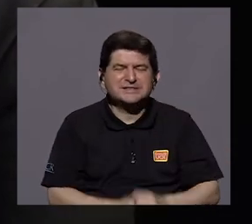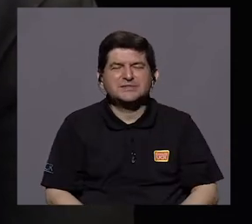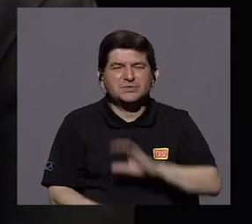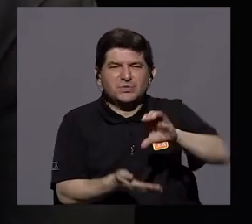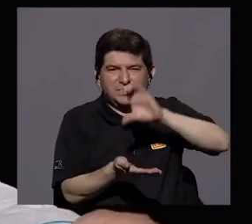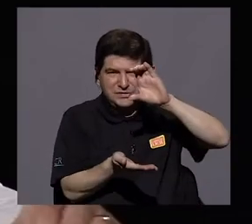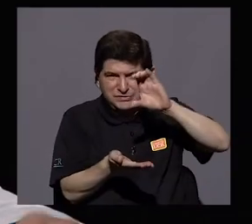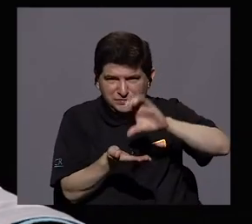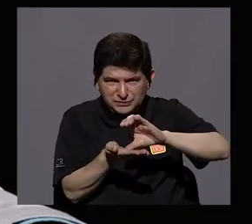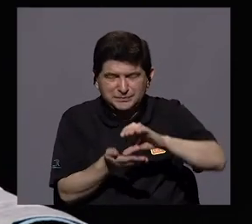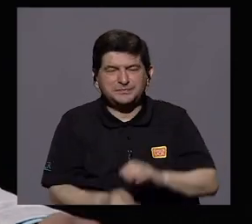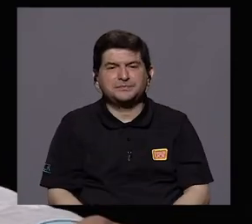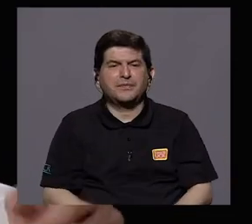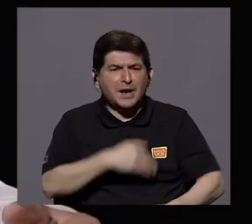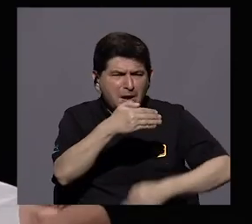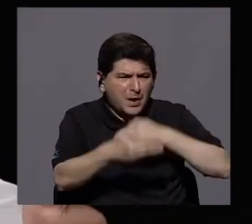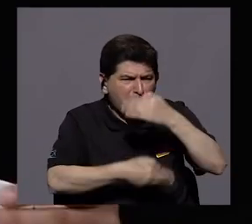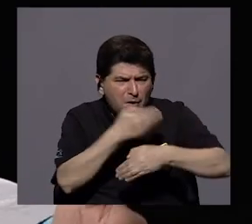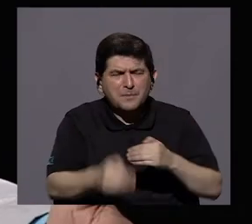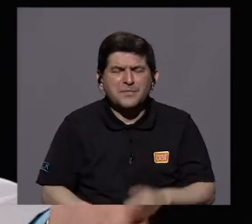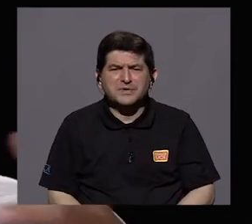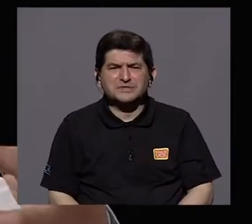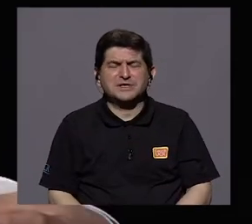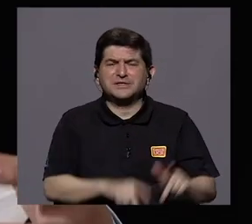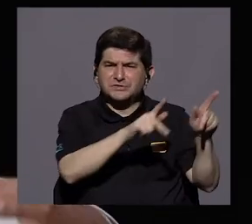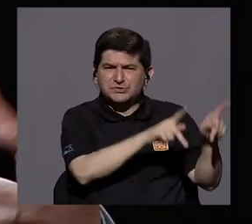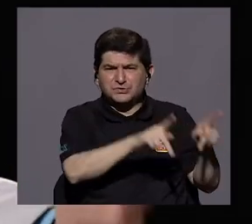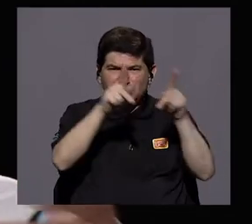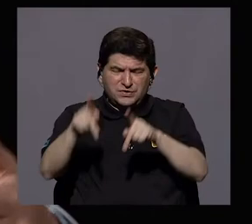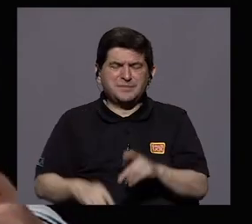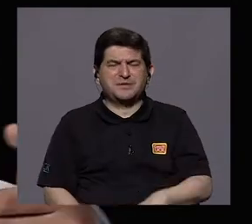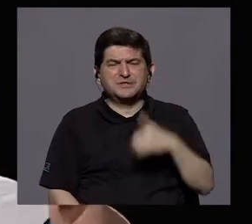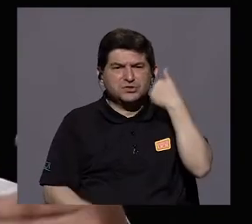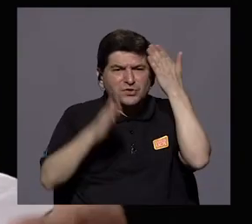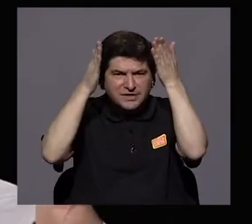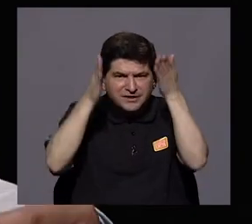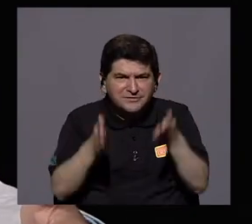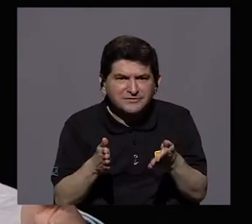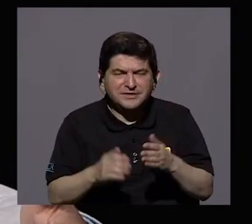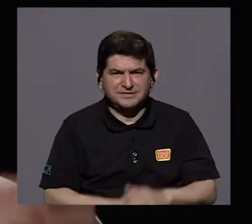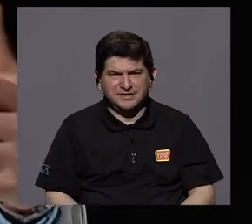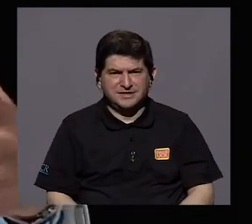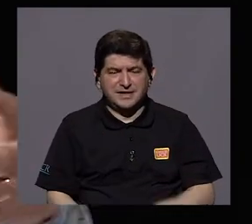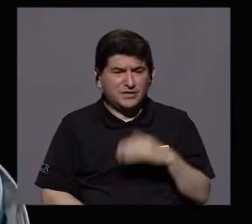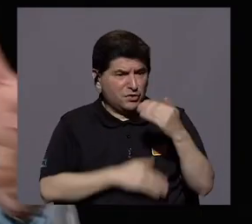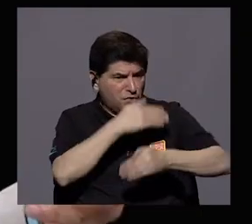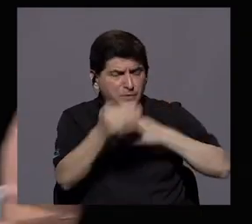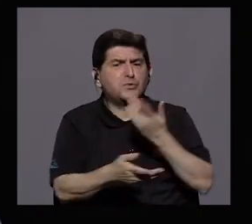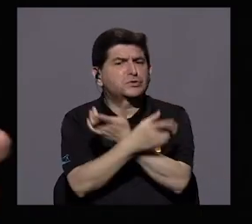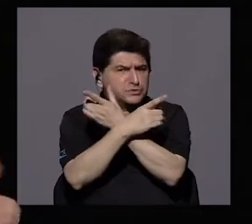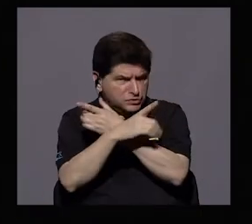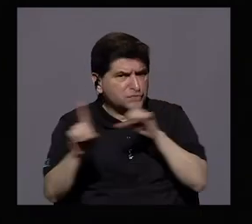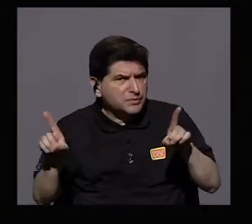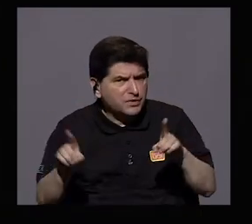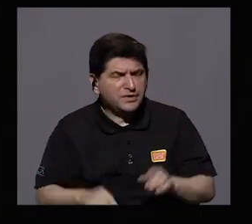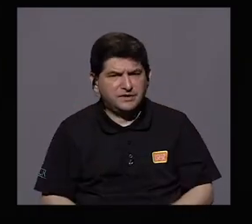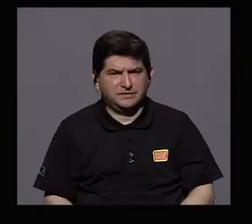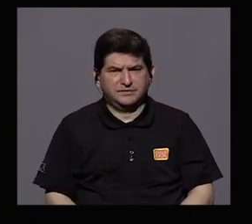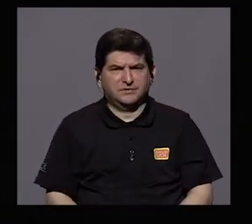ciudad capital. Pues usted me decía que los procesos de idoneidad de las personas que son facilitadoras y facilitadores es un proceso